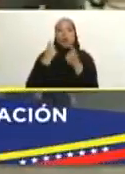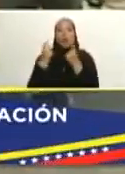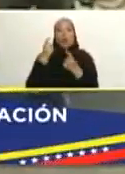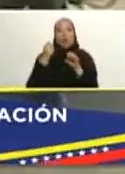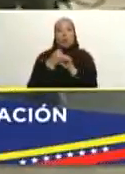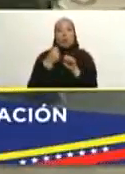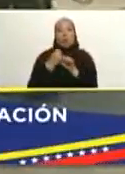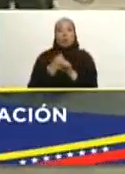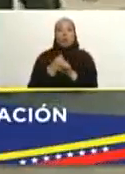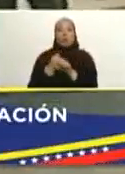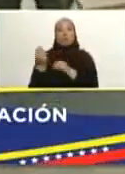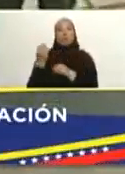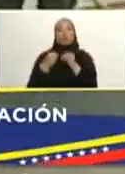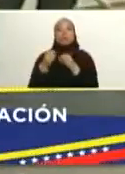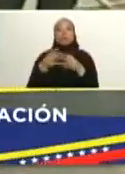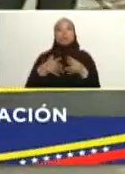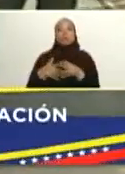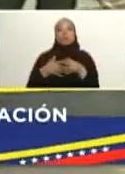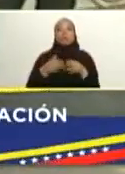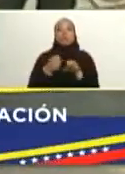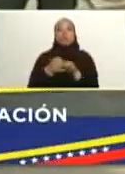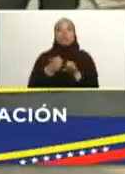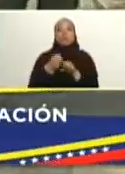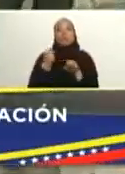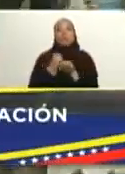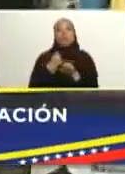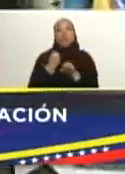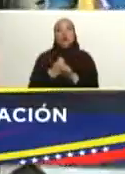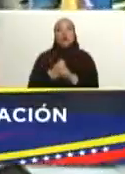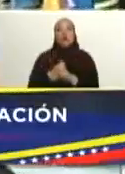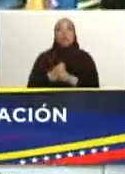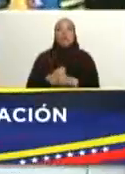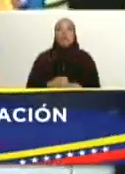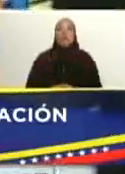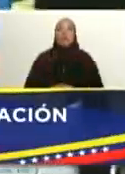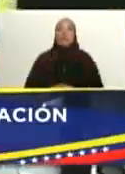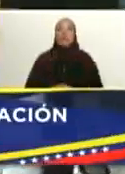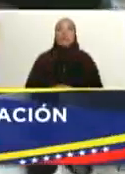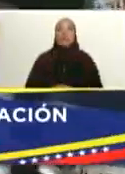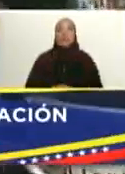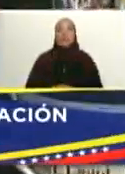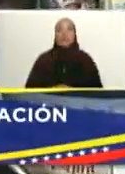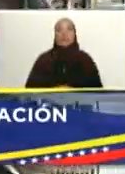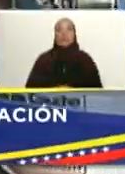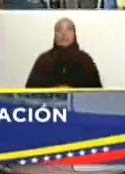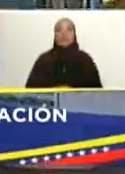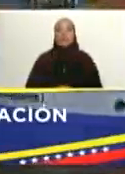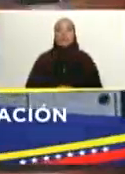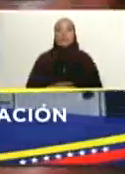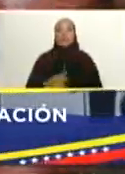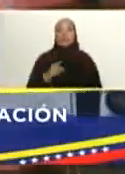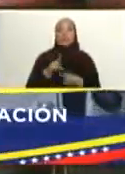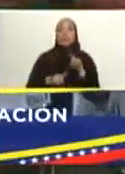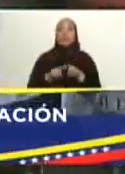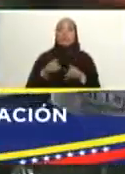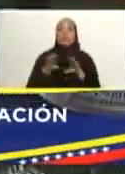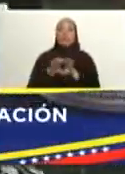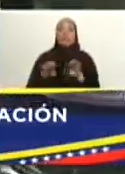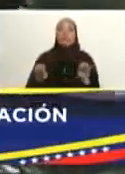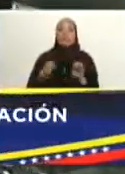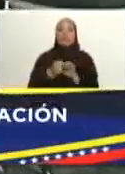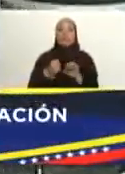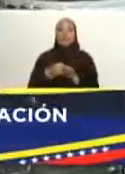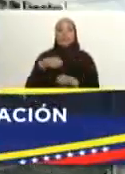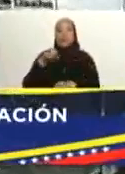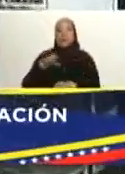pues le pone mayor entusiasmo y alegría al trabajo que hemos venido haciendo, estamos haciendo la entrega en estas instituciones educativas y en el